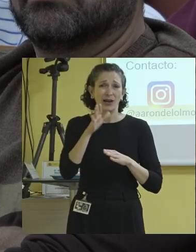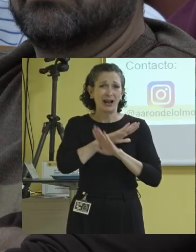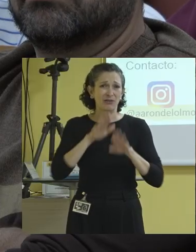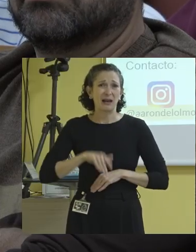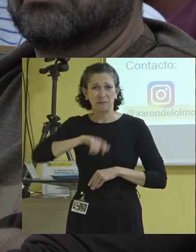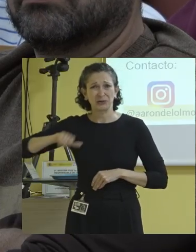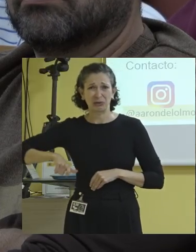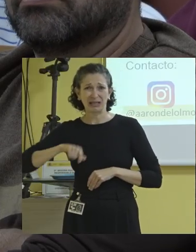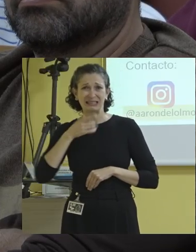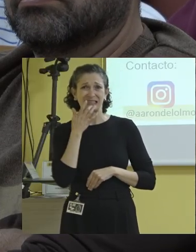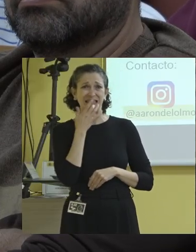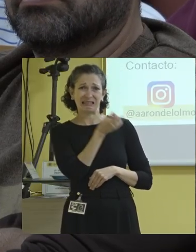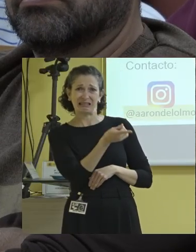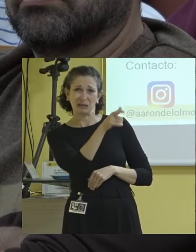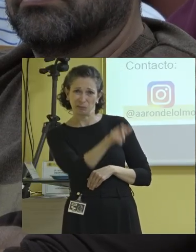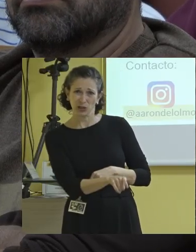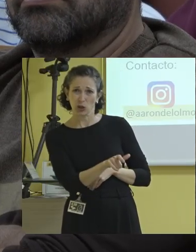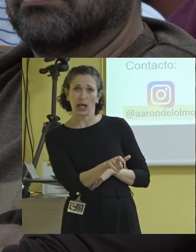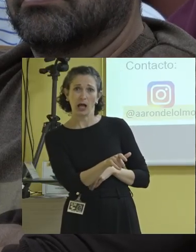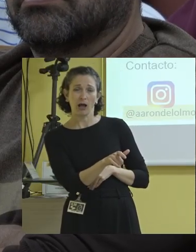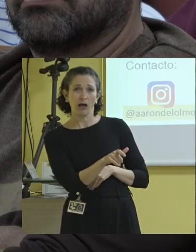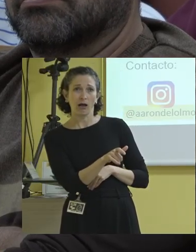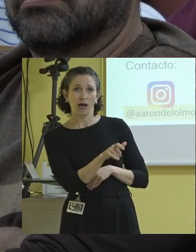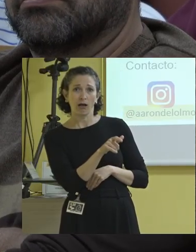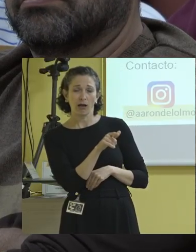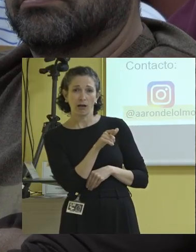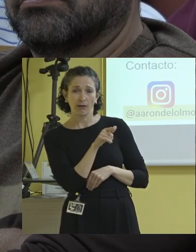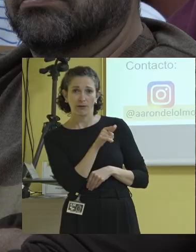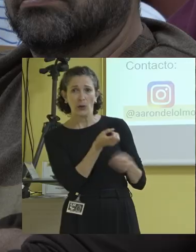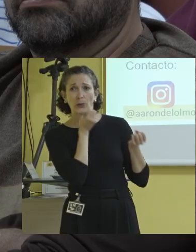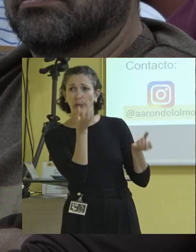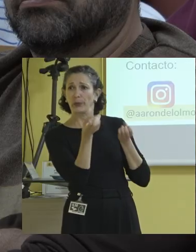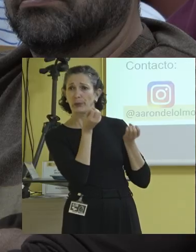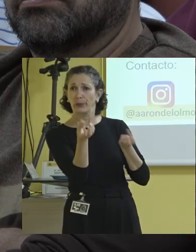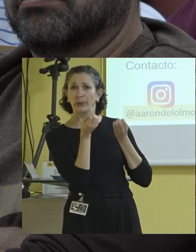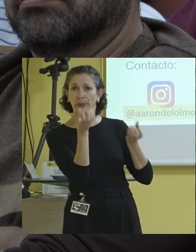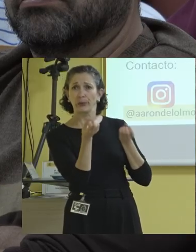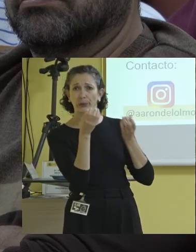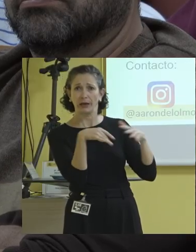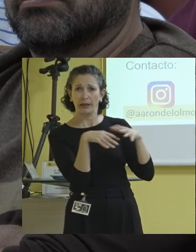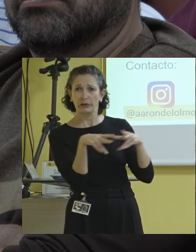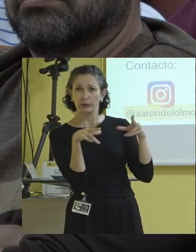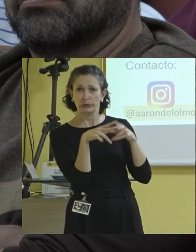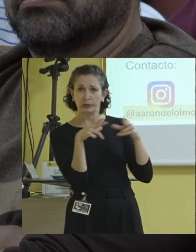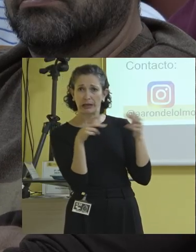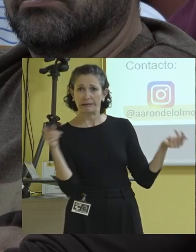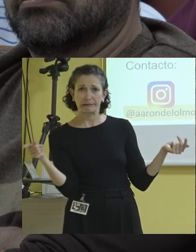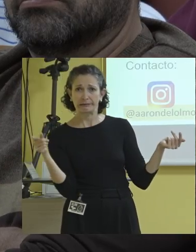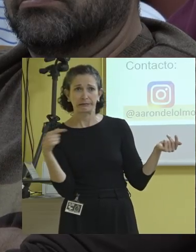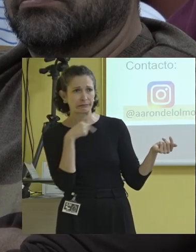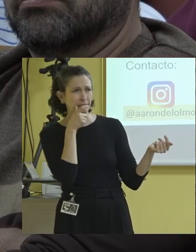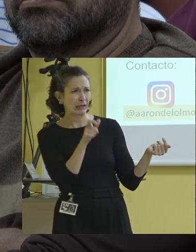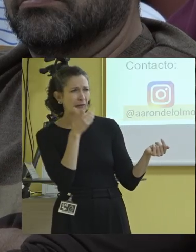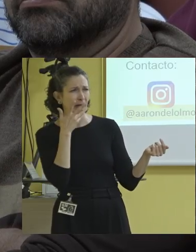pronto el interés cuando alguien que accede a esa información en redes sociales desconoce del